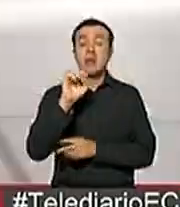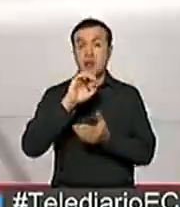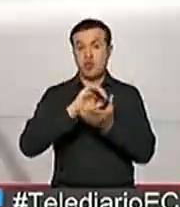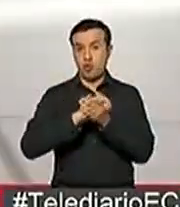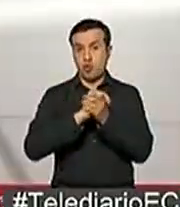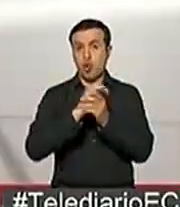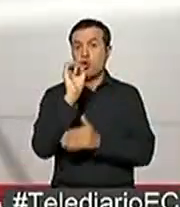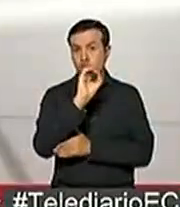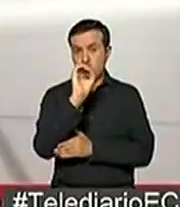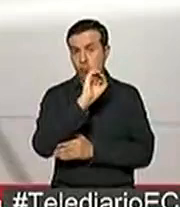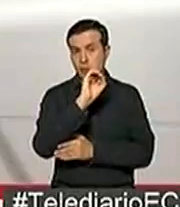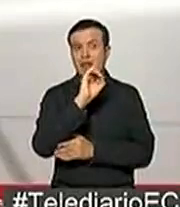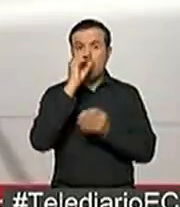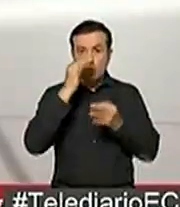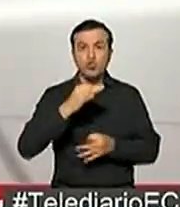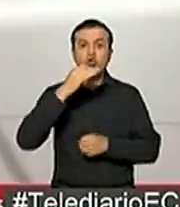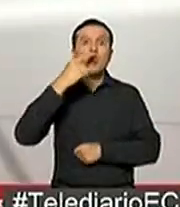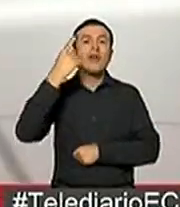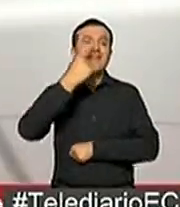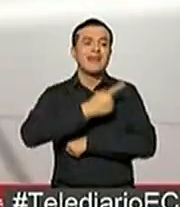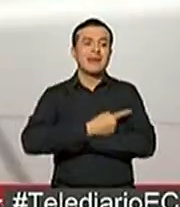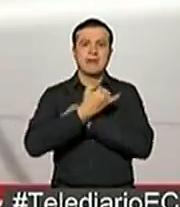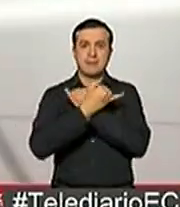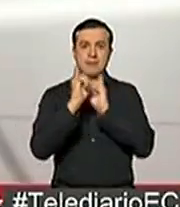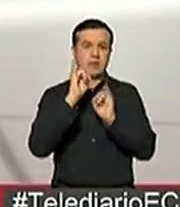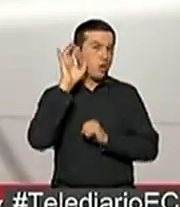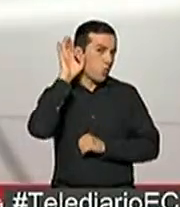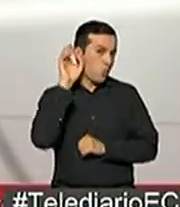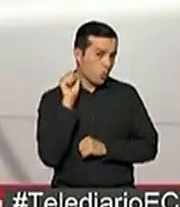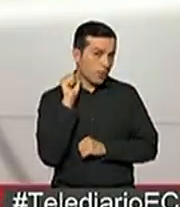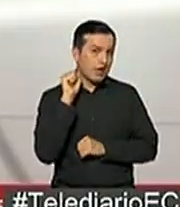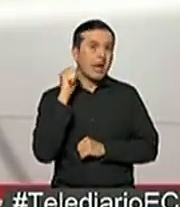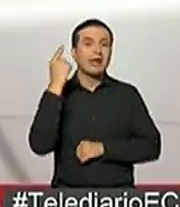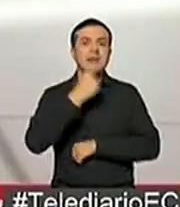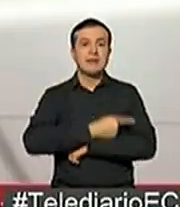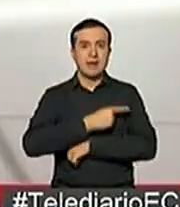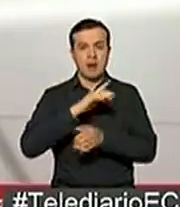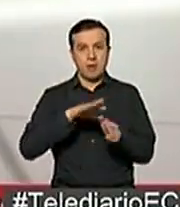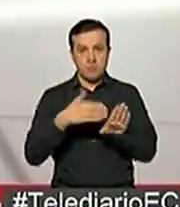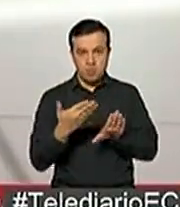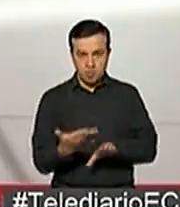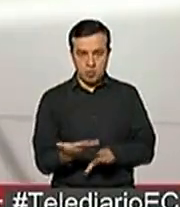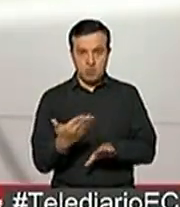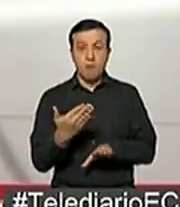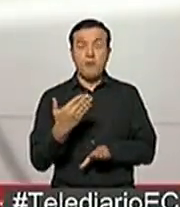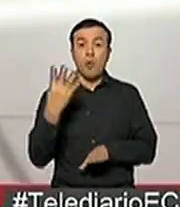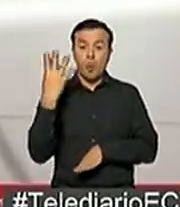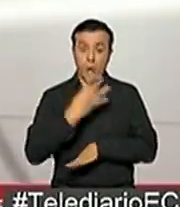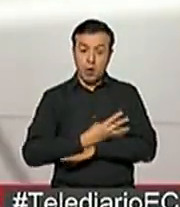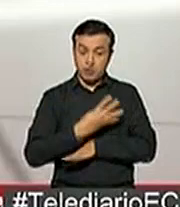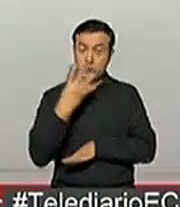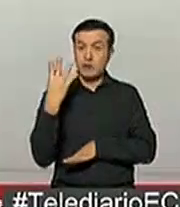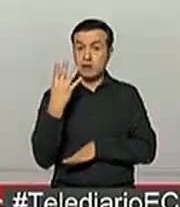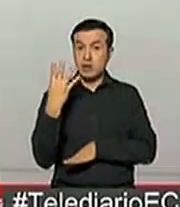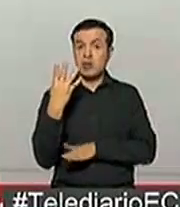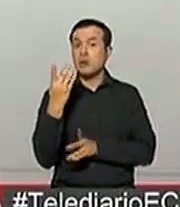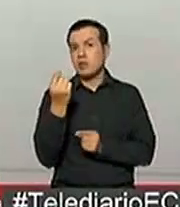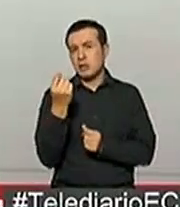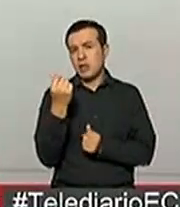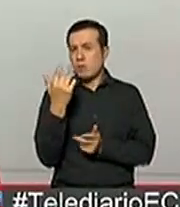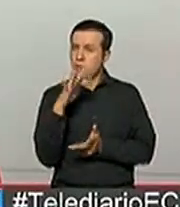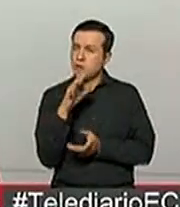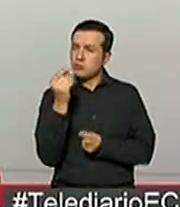finados sin duda significa uno de los representa uno de los feriados más importantes de estos años cuánto está